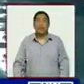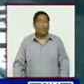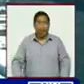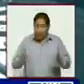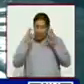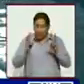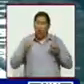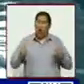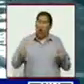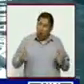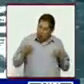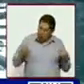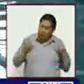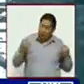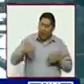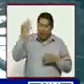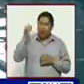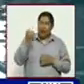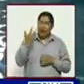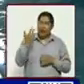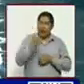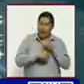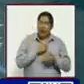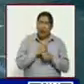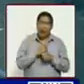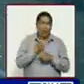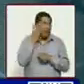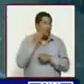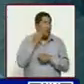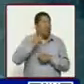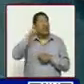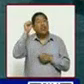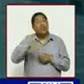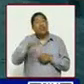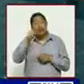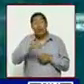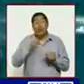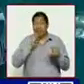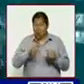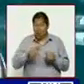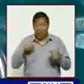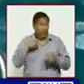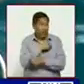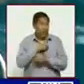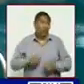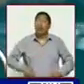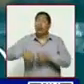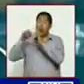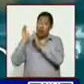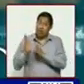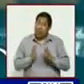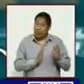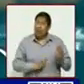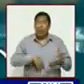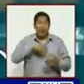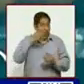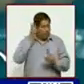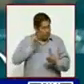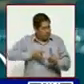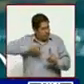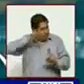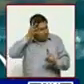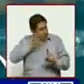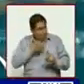Bueno, te veo muy joven y tienes más de 13 años de experiencia, ¿no? Sí, realmente estamos preparados, hemos estudiado, nos